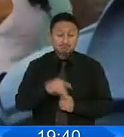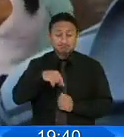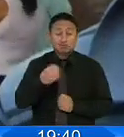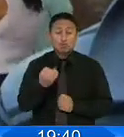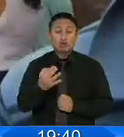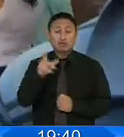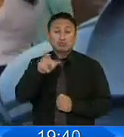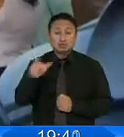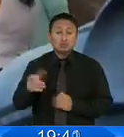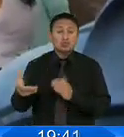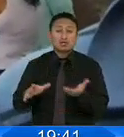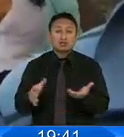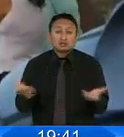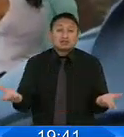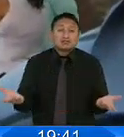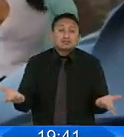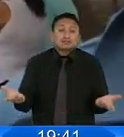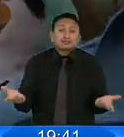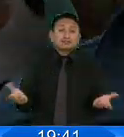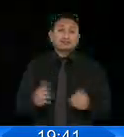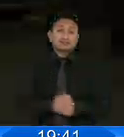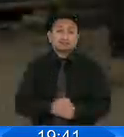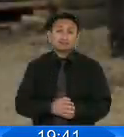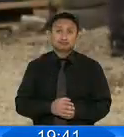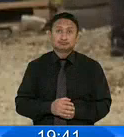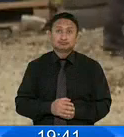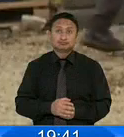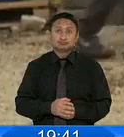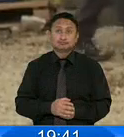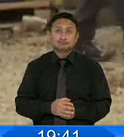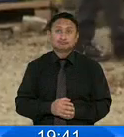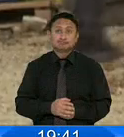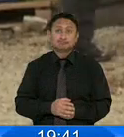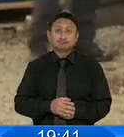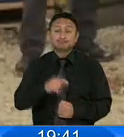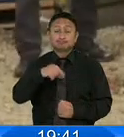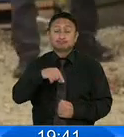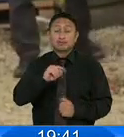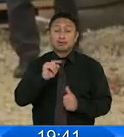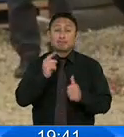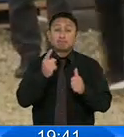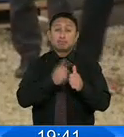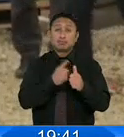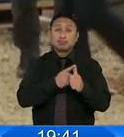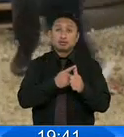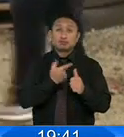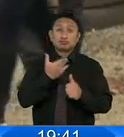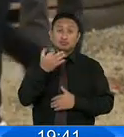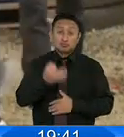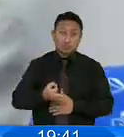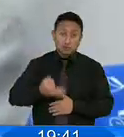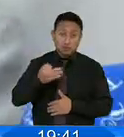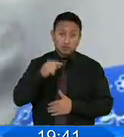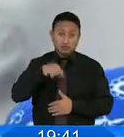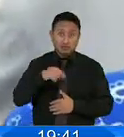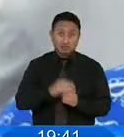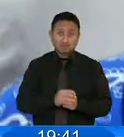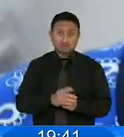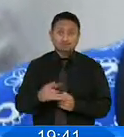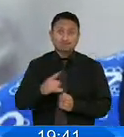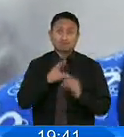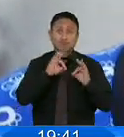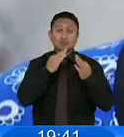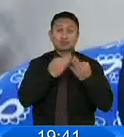eso? Impunidad. Se trata del primer femicidio cometido en Daule y golpea a la